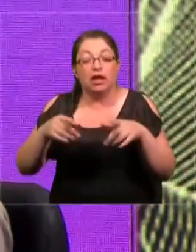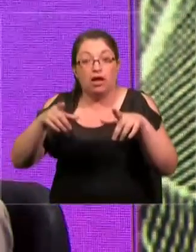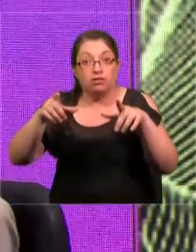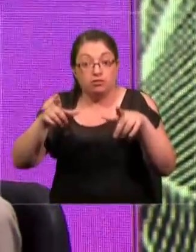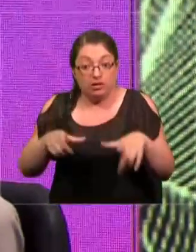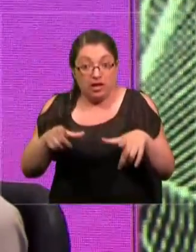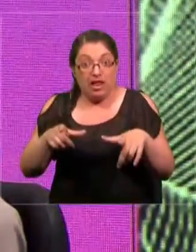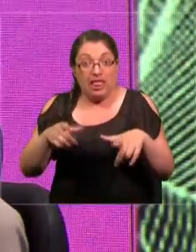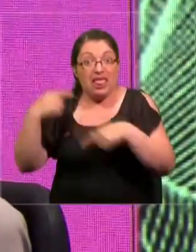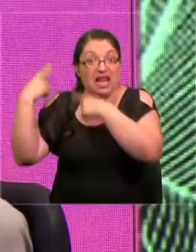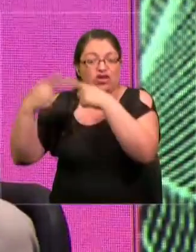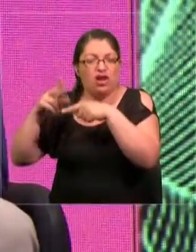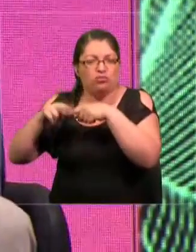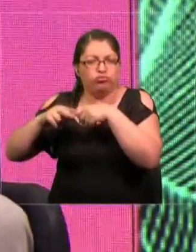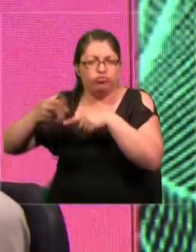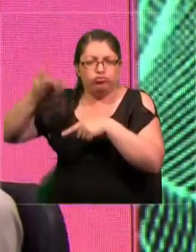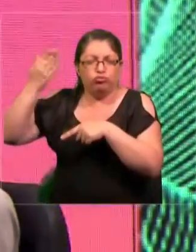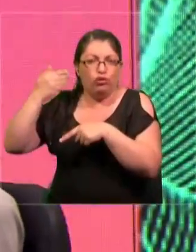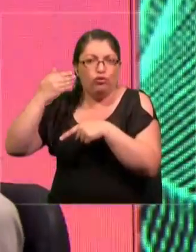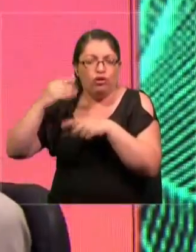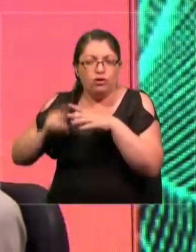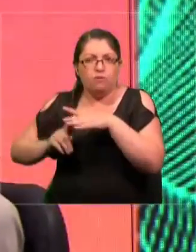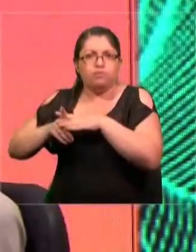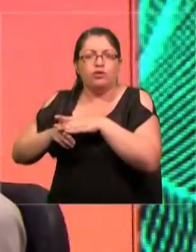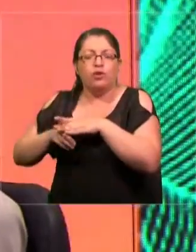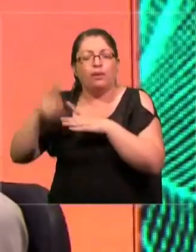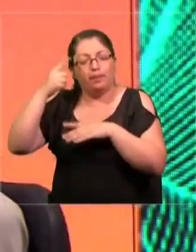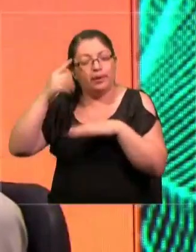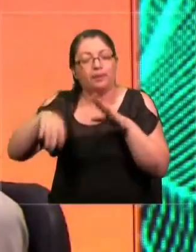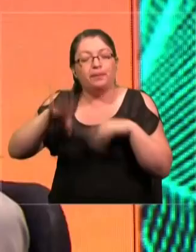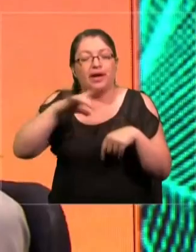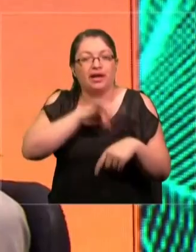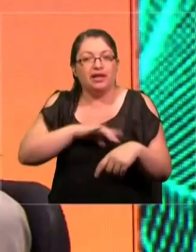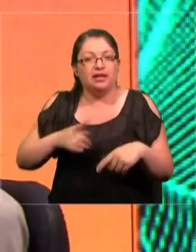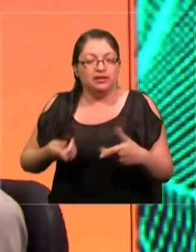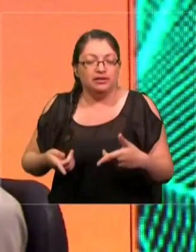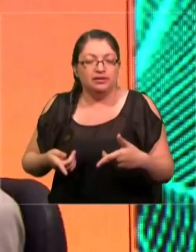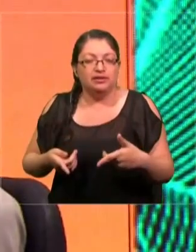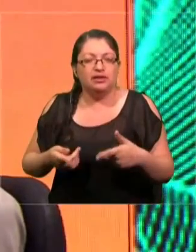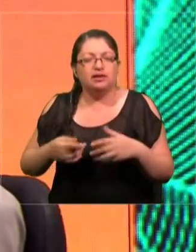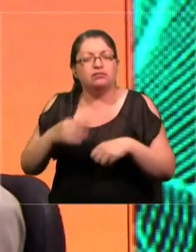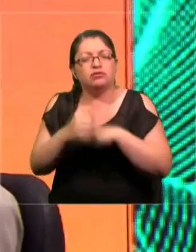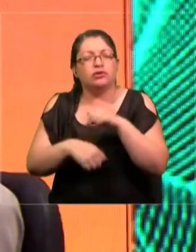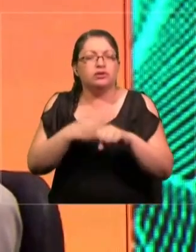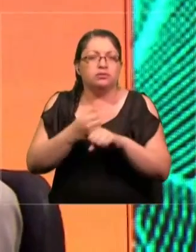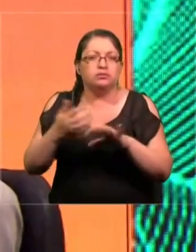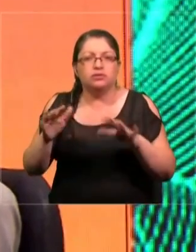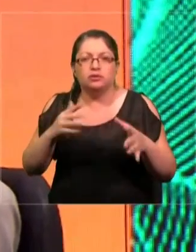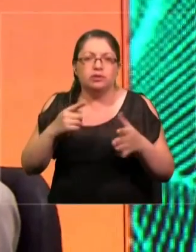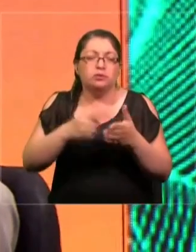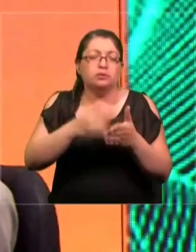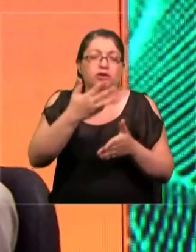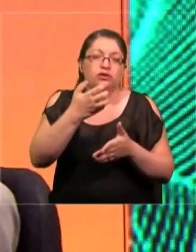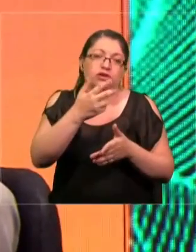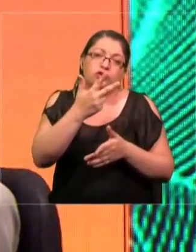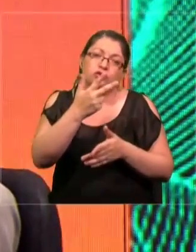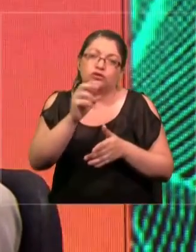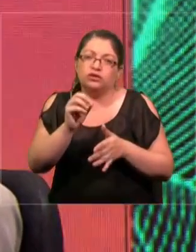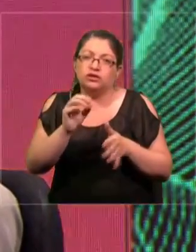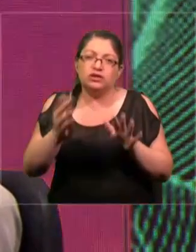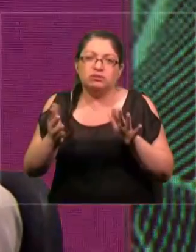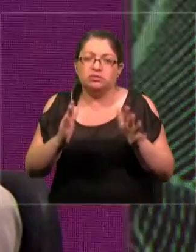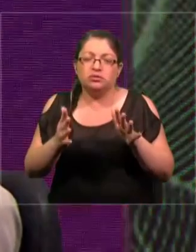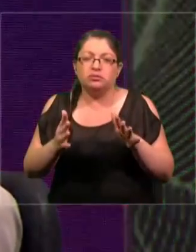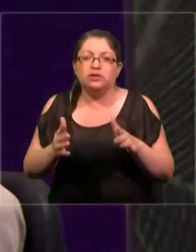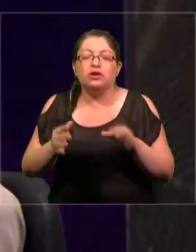historia que surgió en todo el mundo, pero muy particularmente en Chile, en la década de los años 80,